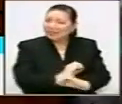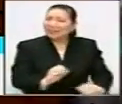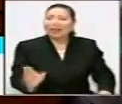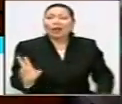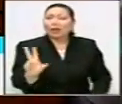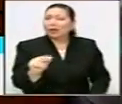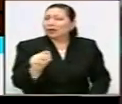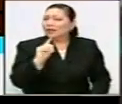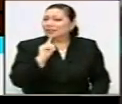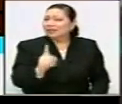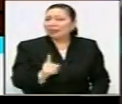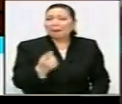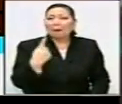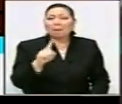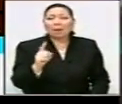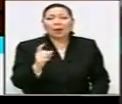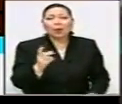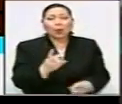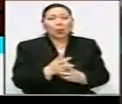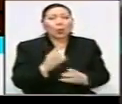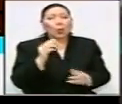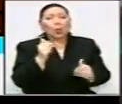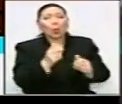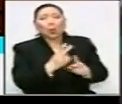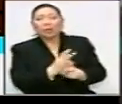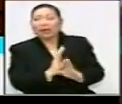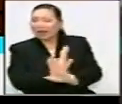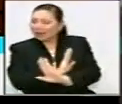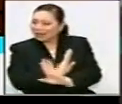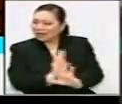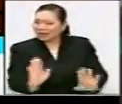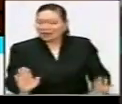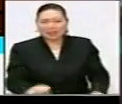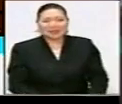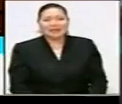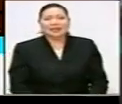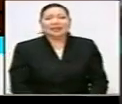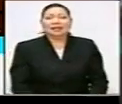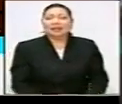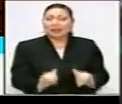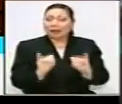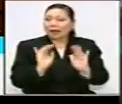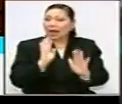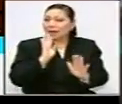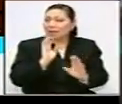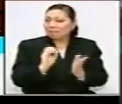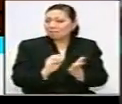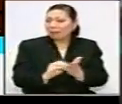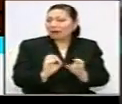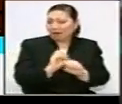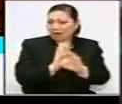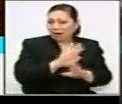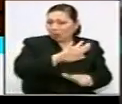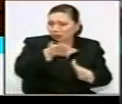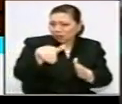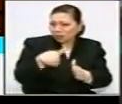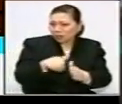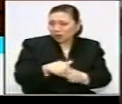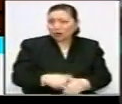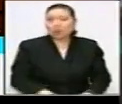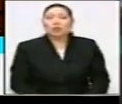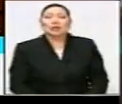no estamos para cuidar de las espaldas a nadie. Y eso que quede claro. Ahora,